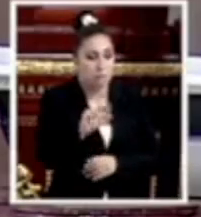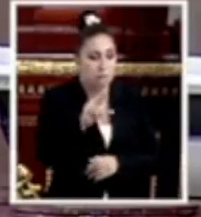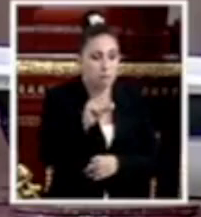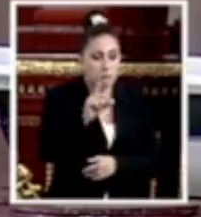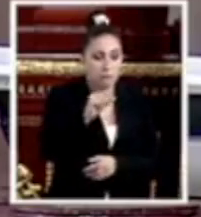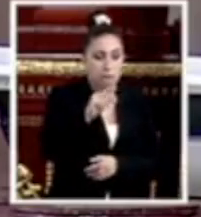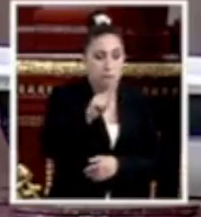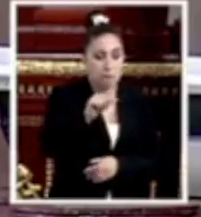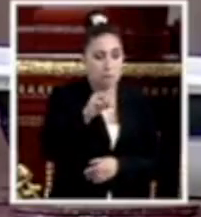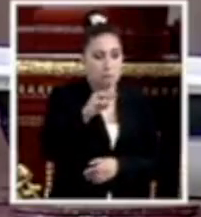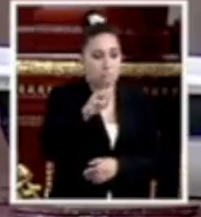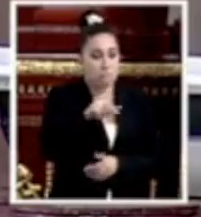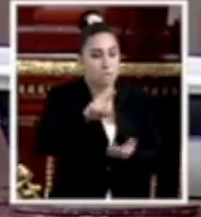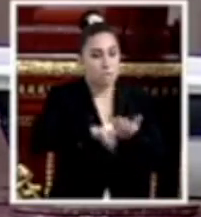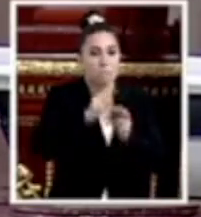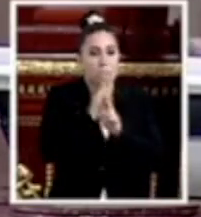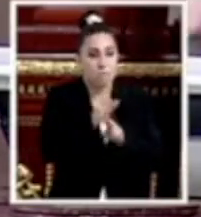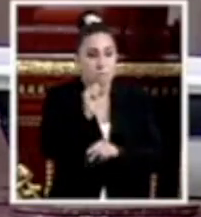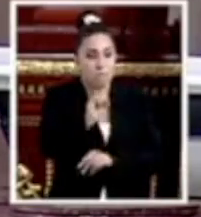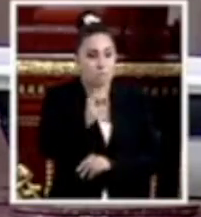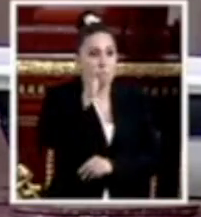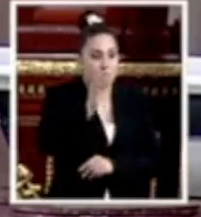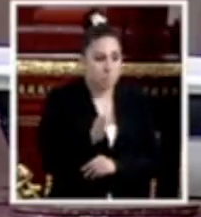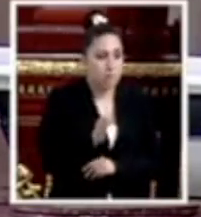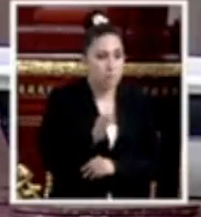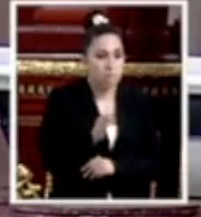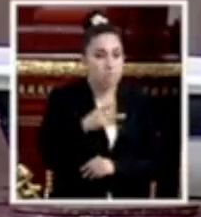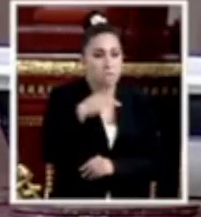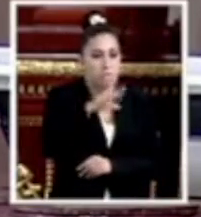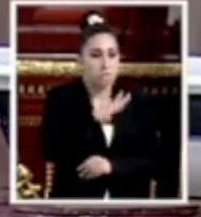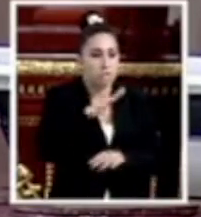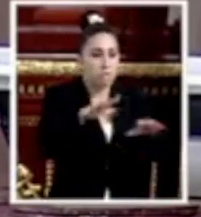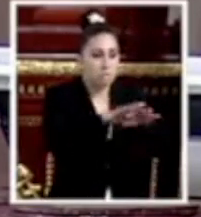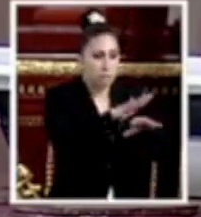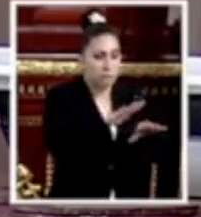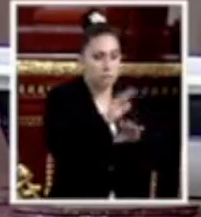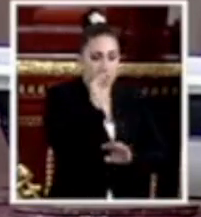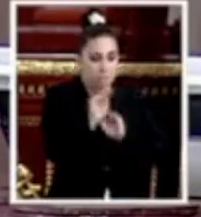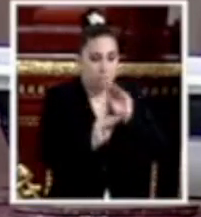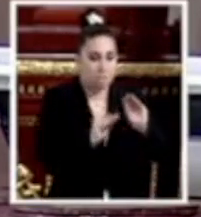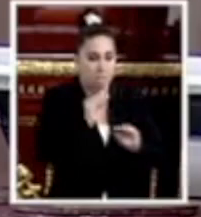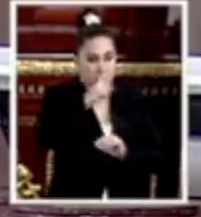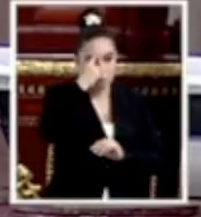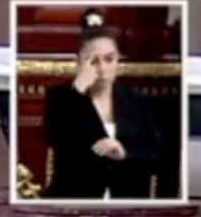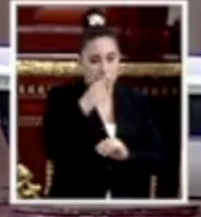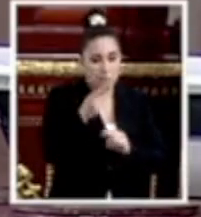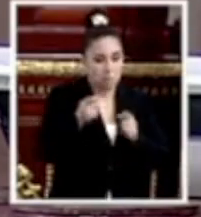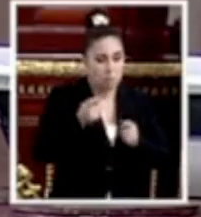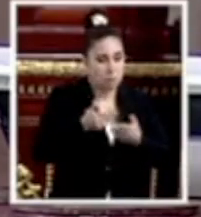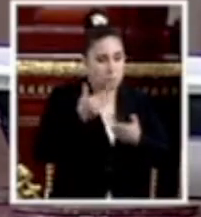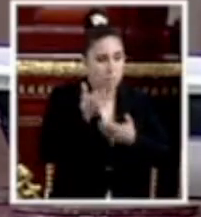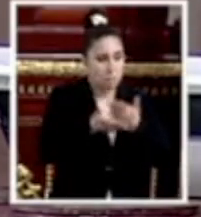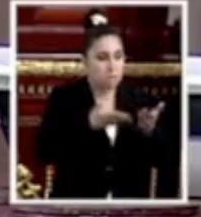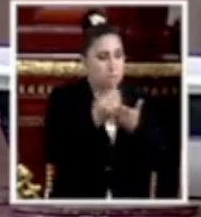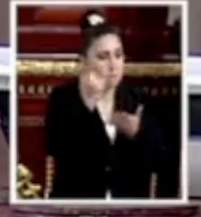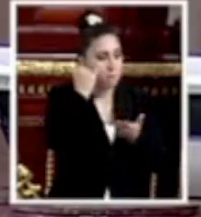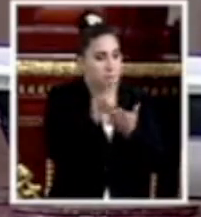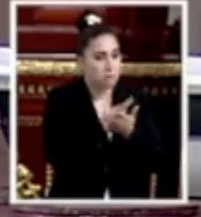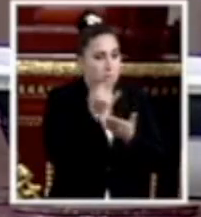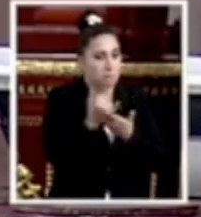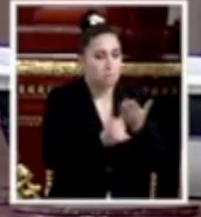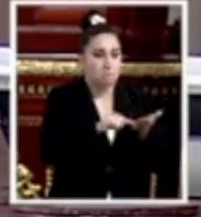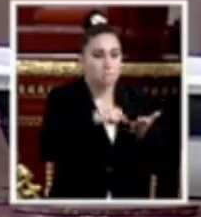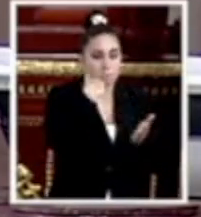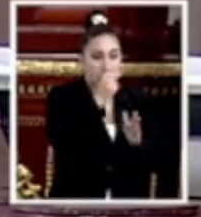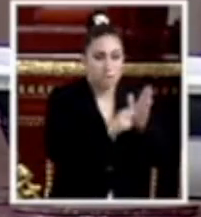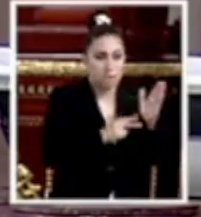del dictamen en sentido positivo, con modificaciones, con relación a la iniciativa con proyecto de decreto por el que se reforma